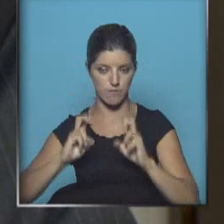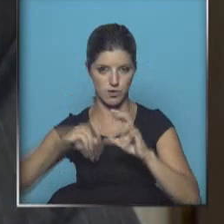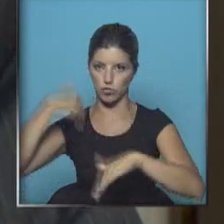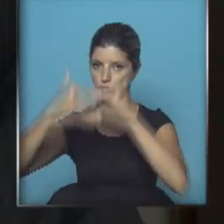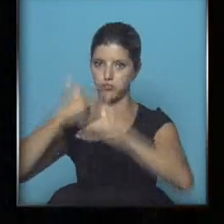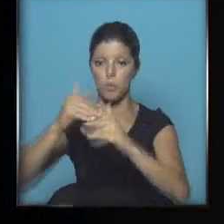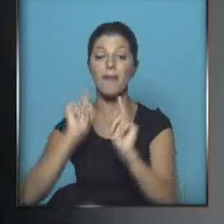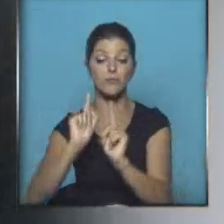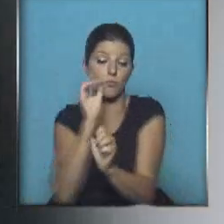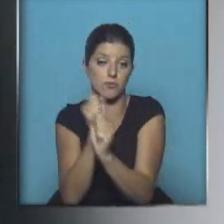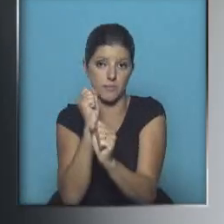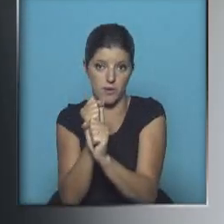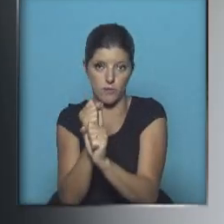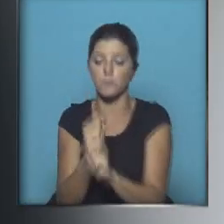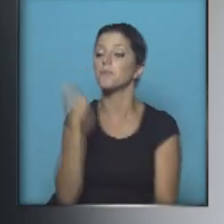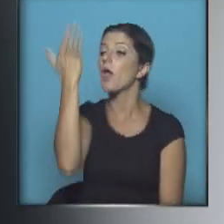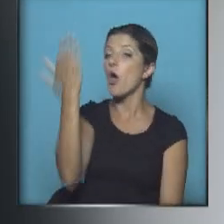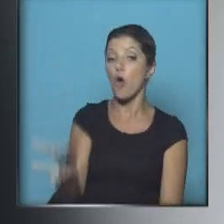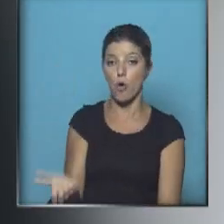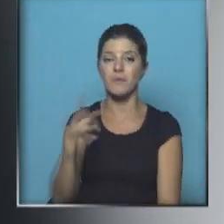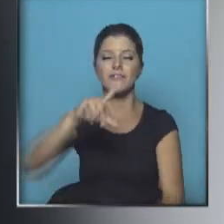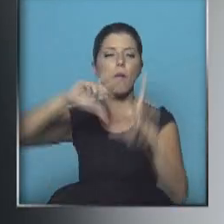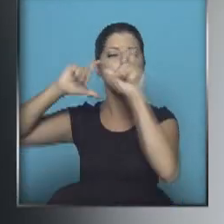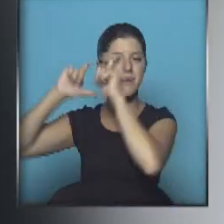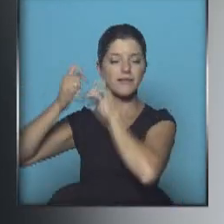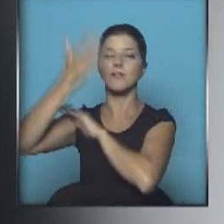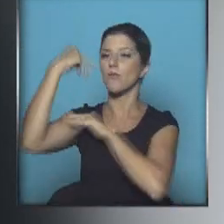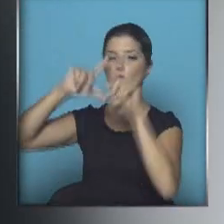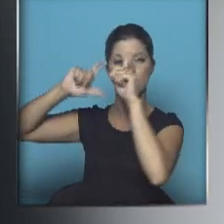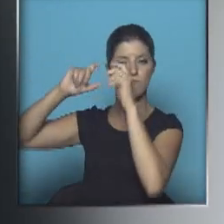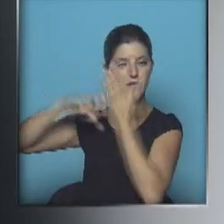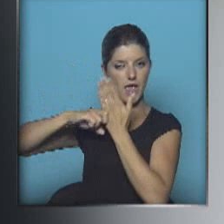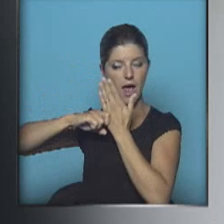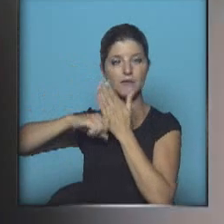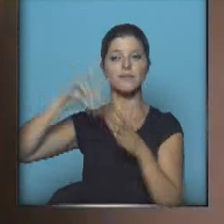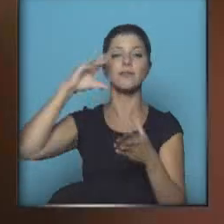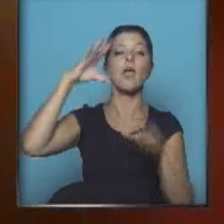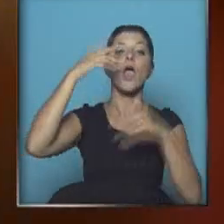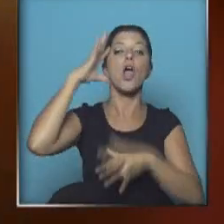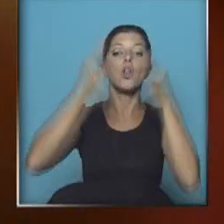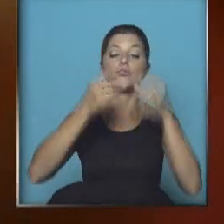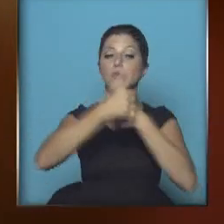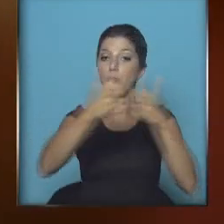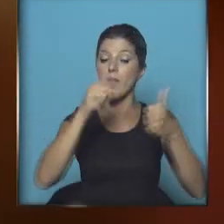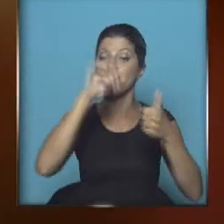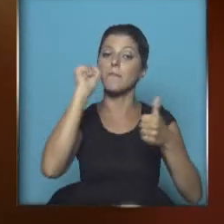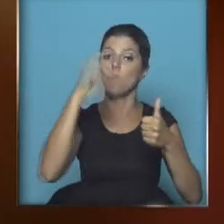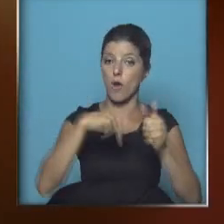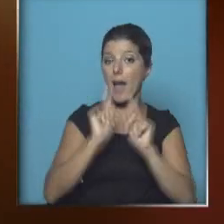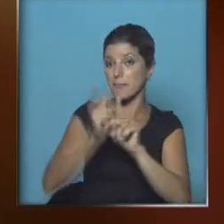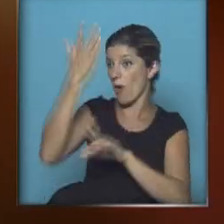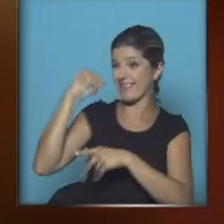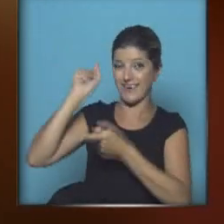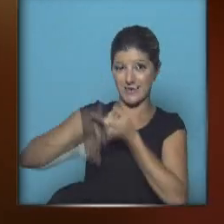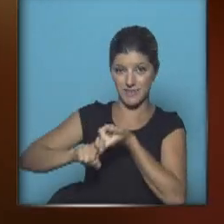estoy trabajando para eso. Nisman adquirió experiencia como fiscal en los tribunales de Morón, por ese entonces casado